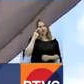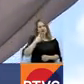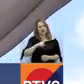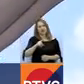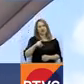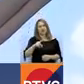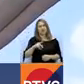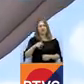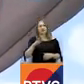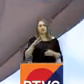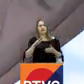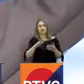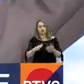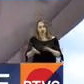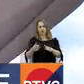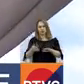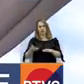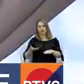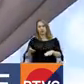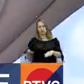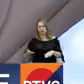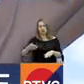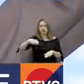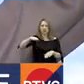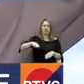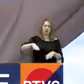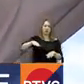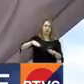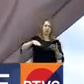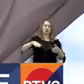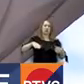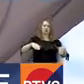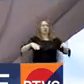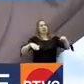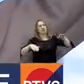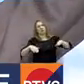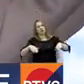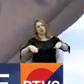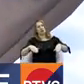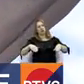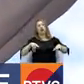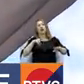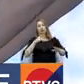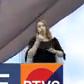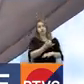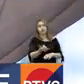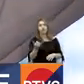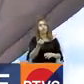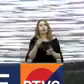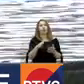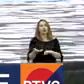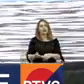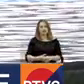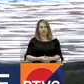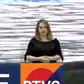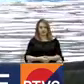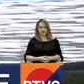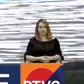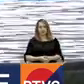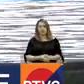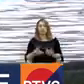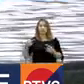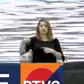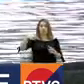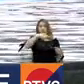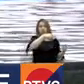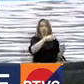se empezó a morir la mujer salió uno de navegar en el embalse y en los puntos blancos que encontrar en el embalse eran solamente hemos barro muerto y aunque el turismo